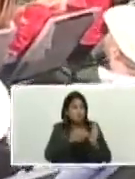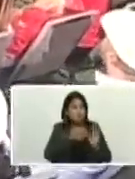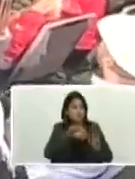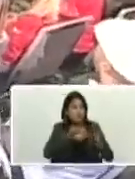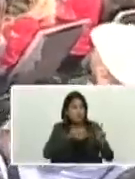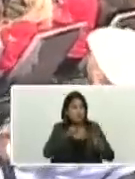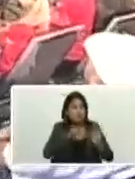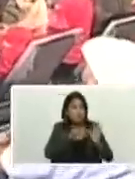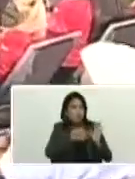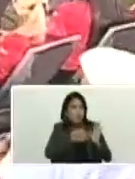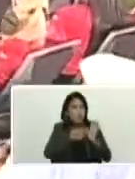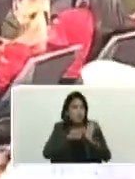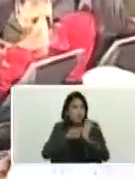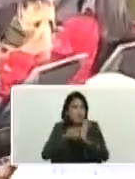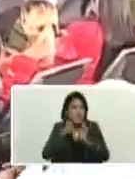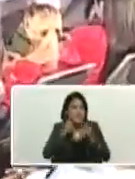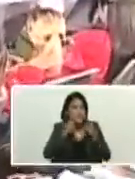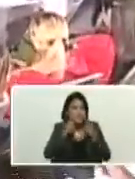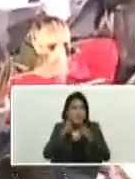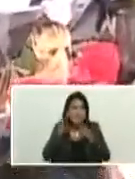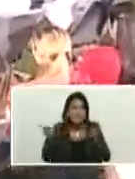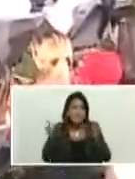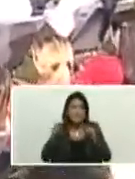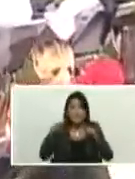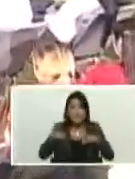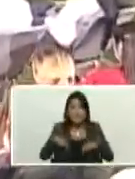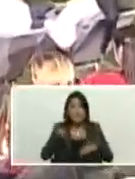Hoy, 2 de febrero,